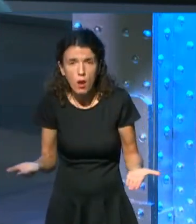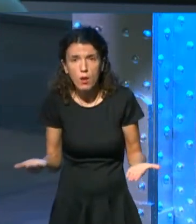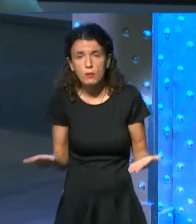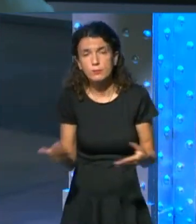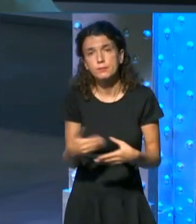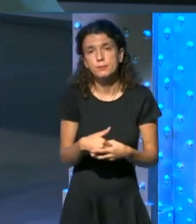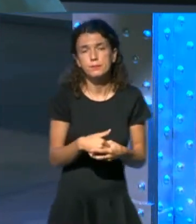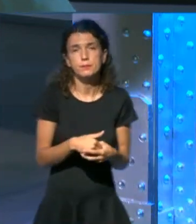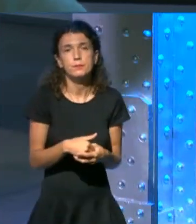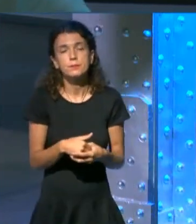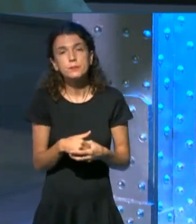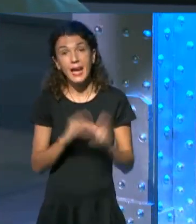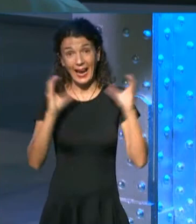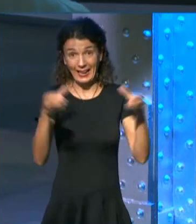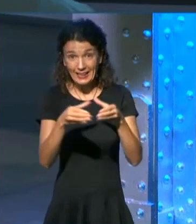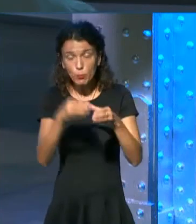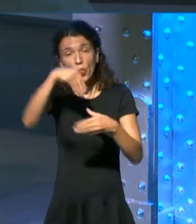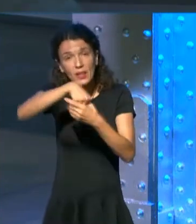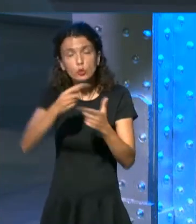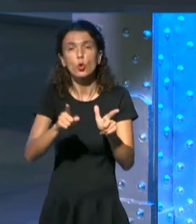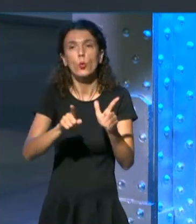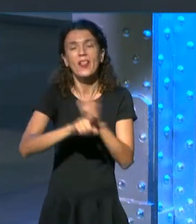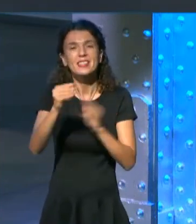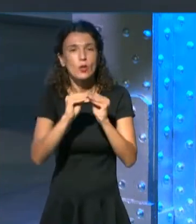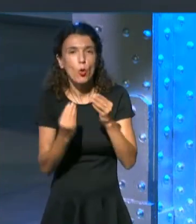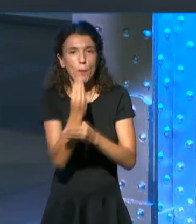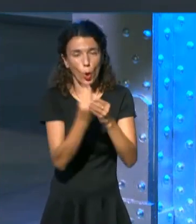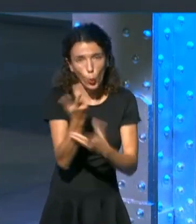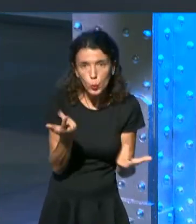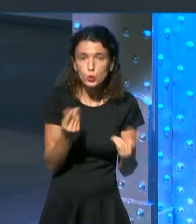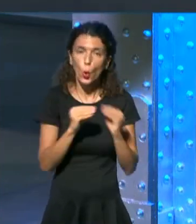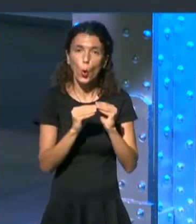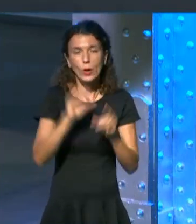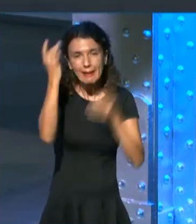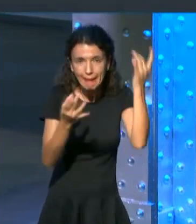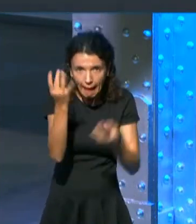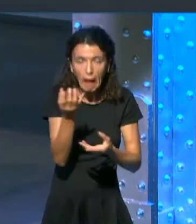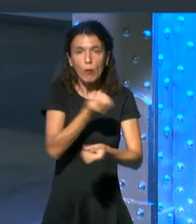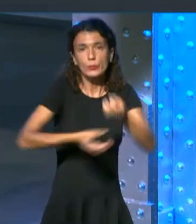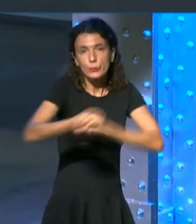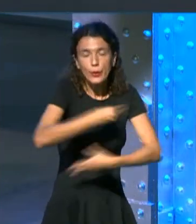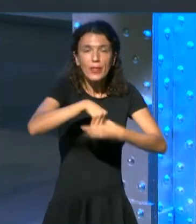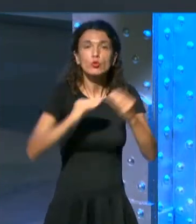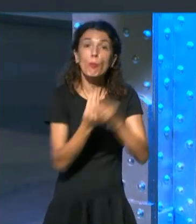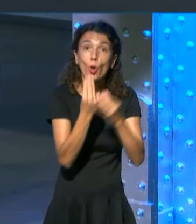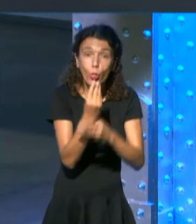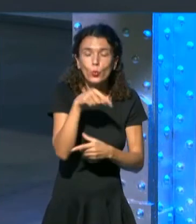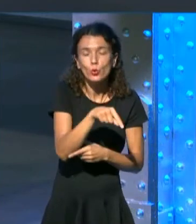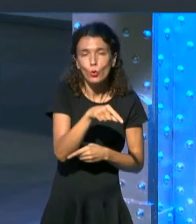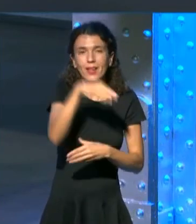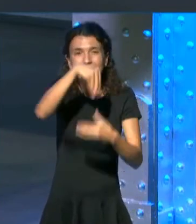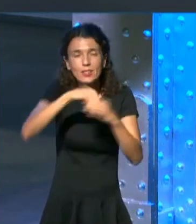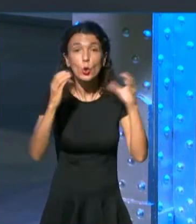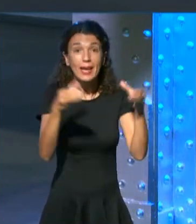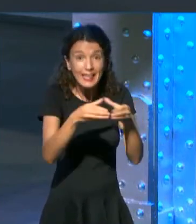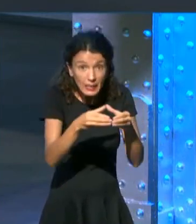que en los equipos en los que estamos desarrollando productos o convirtiendo ideas en productos, suele estar el equipo